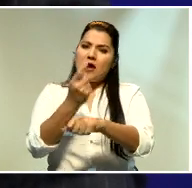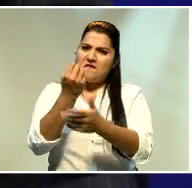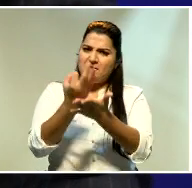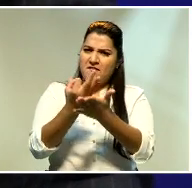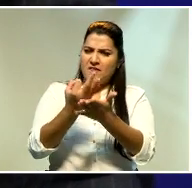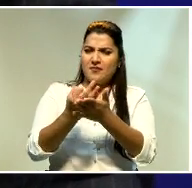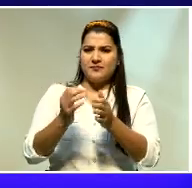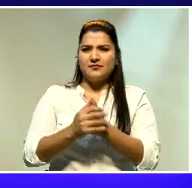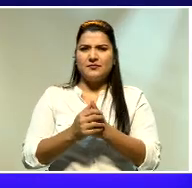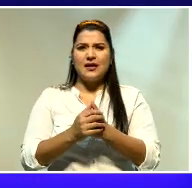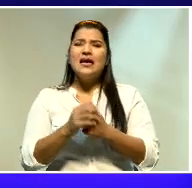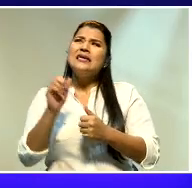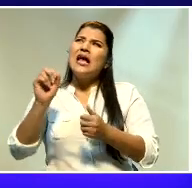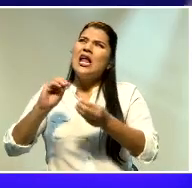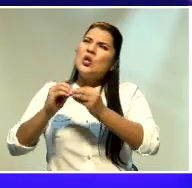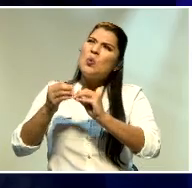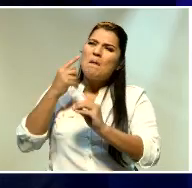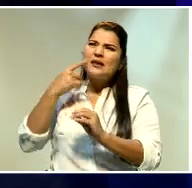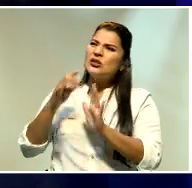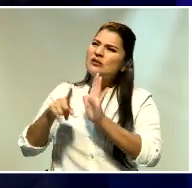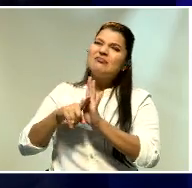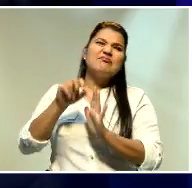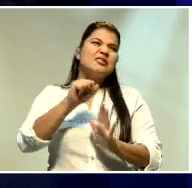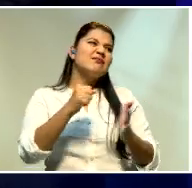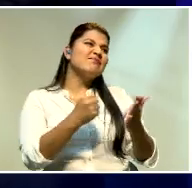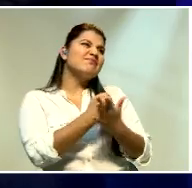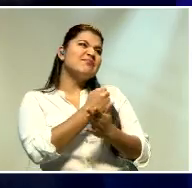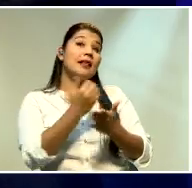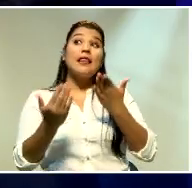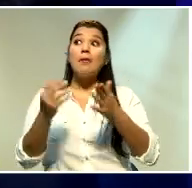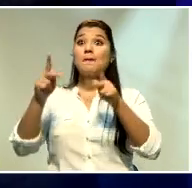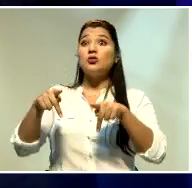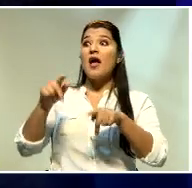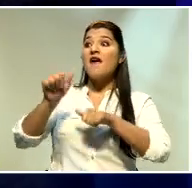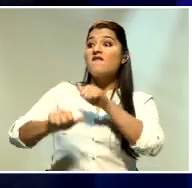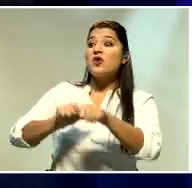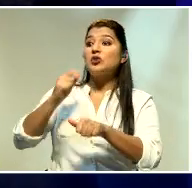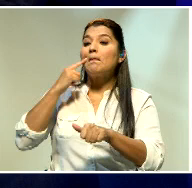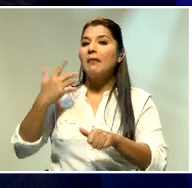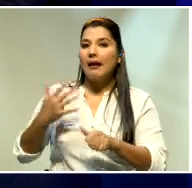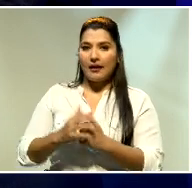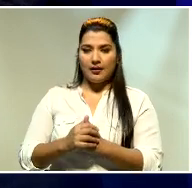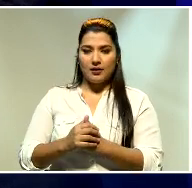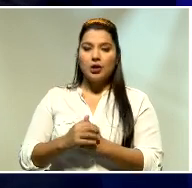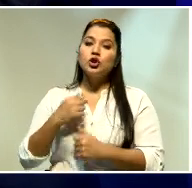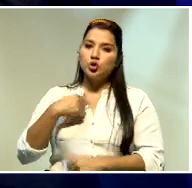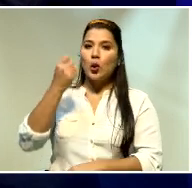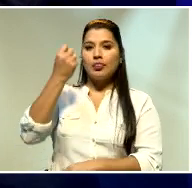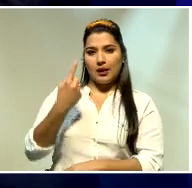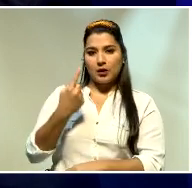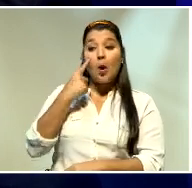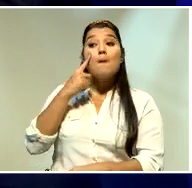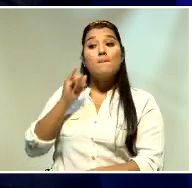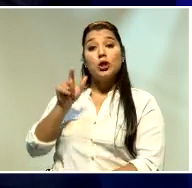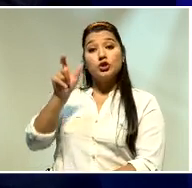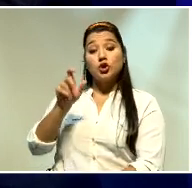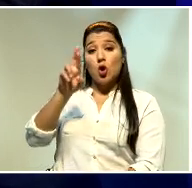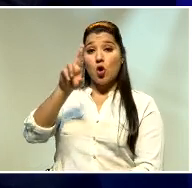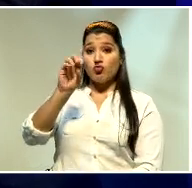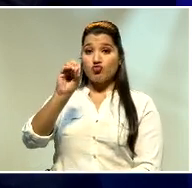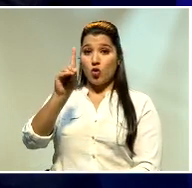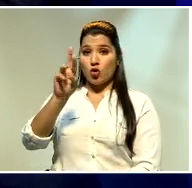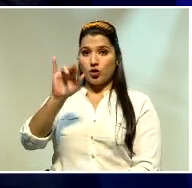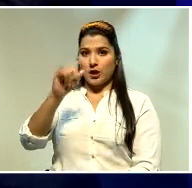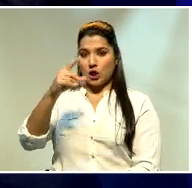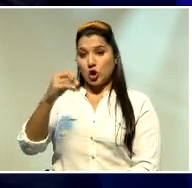como decir... Es desalentador. La gente dice, bueno, pero tanto esfuerzo ¿para qué? Yo entiendo eso y por eso tanto Rodrigo Chávez del Ministro